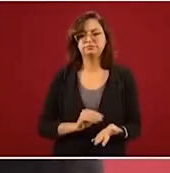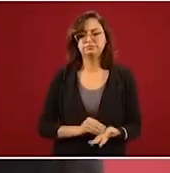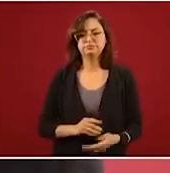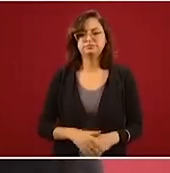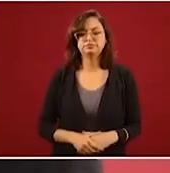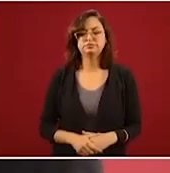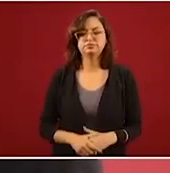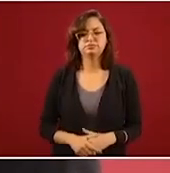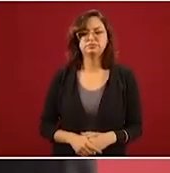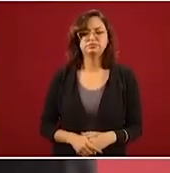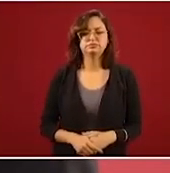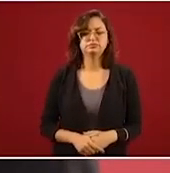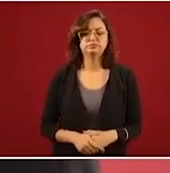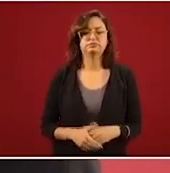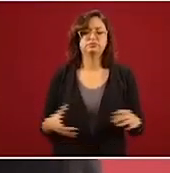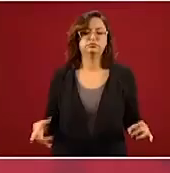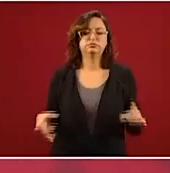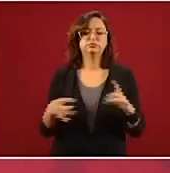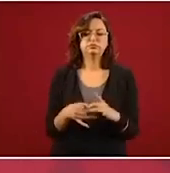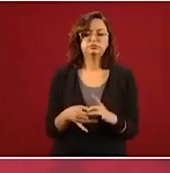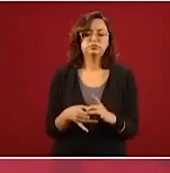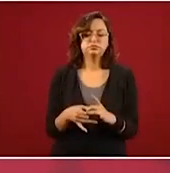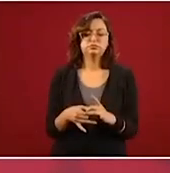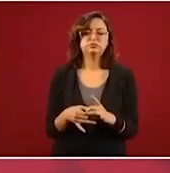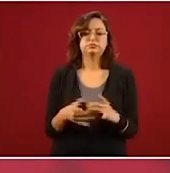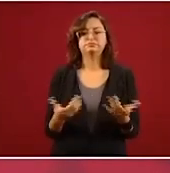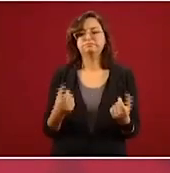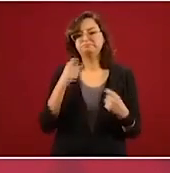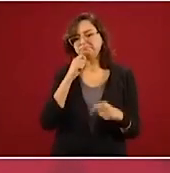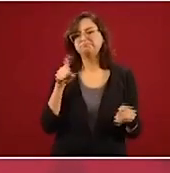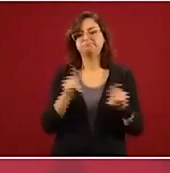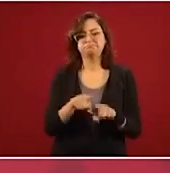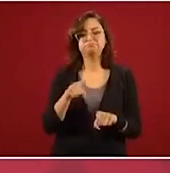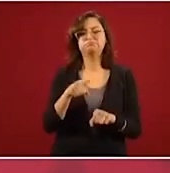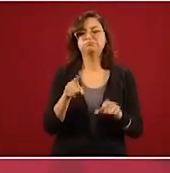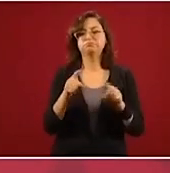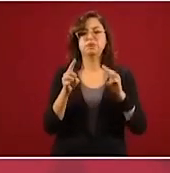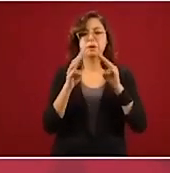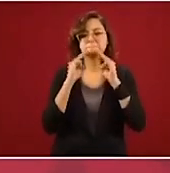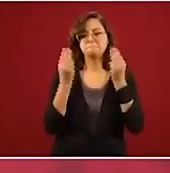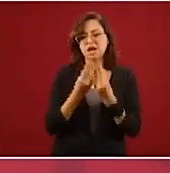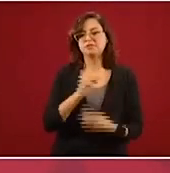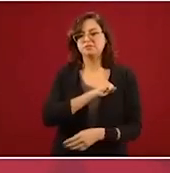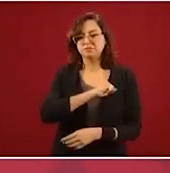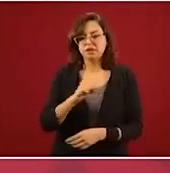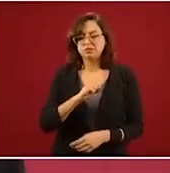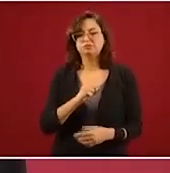y está vinculada también a organizaciones delictivas,